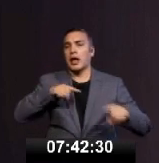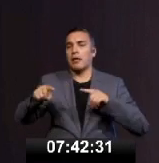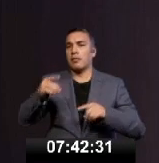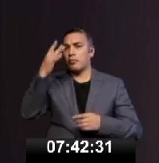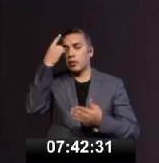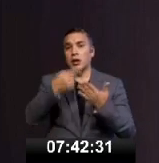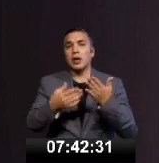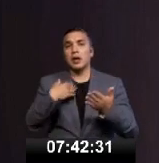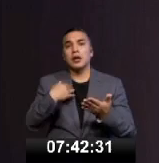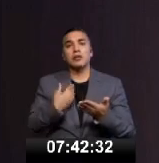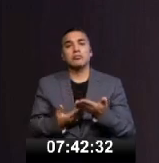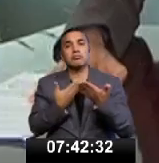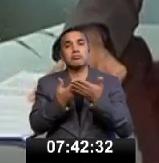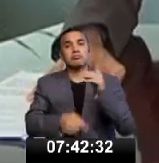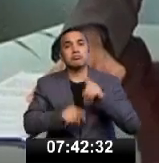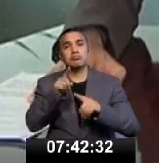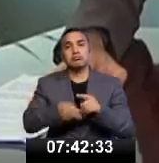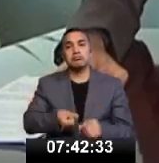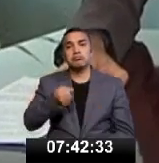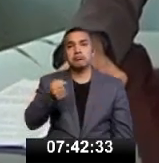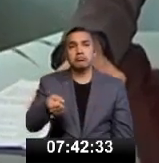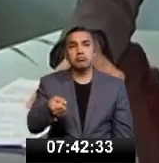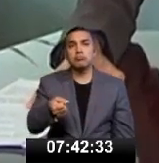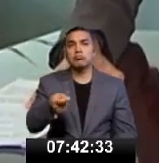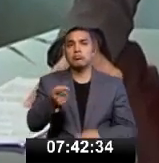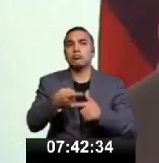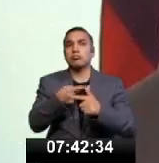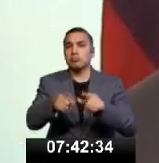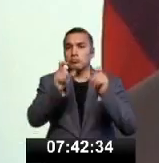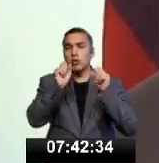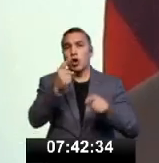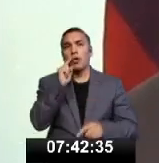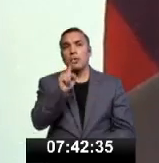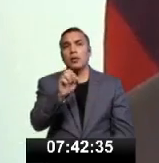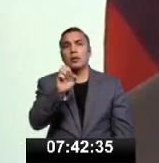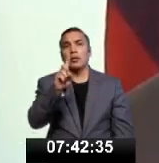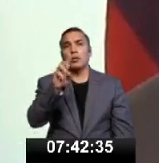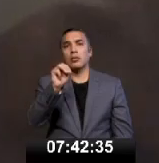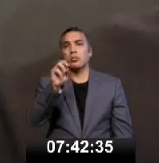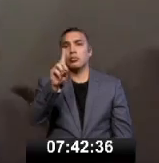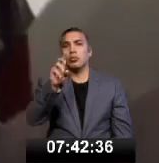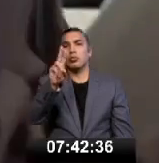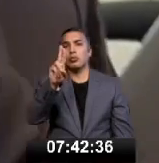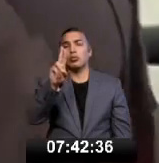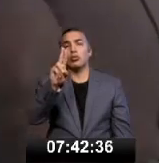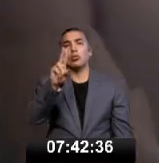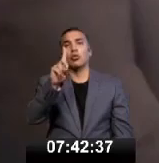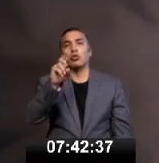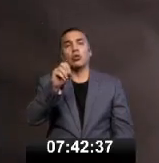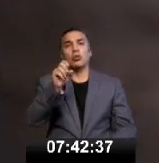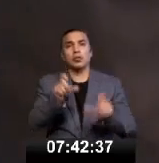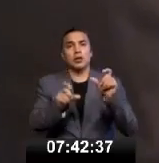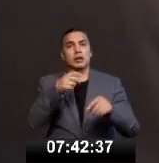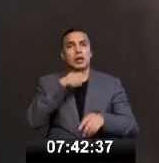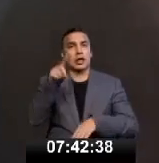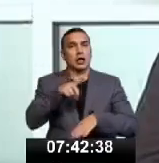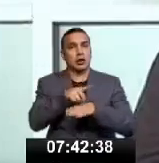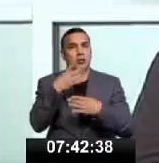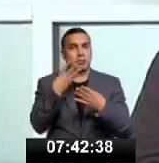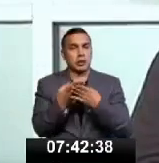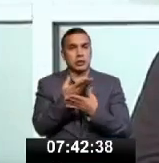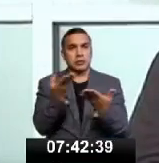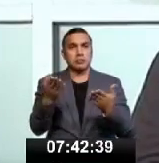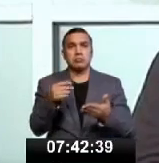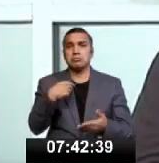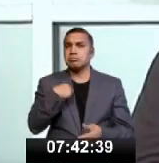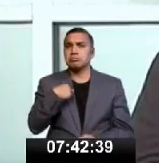Porque se lo están presentando aquí al amigo. Ante esto consultamos al mencionado, a Edmundo Moncayo, director de atención de personas privadas de la libertad. Yo